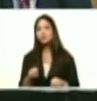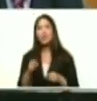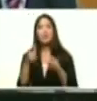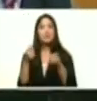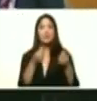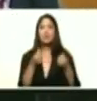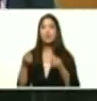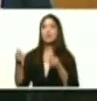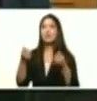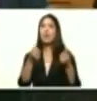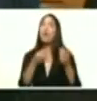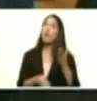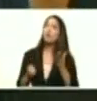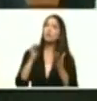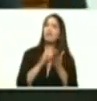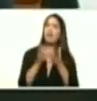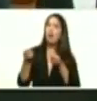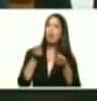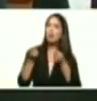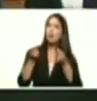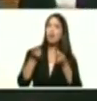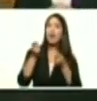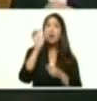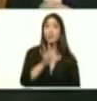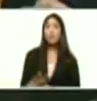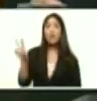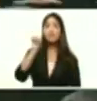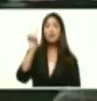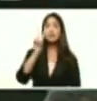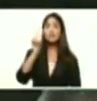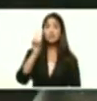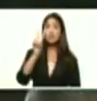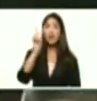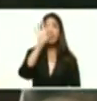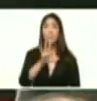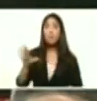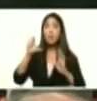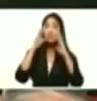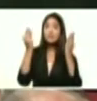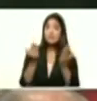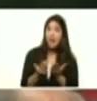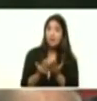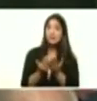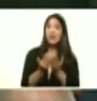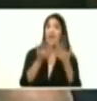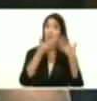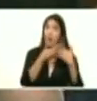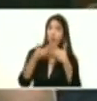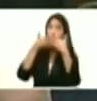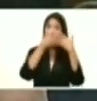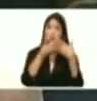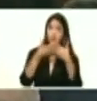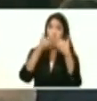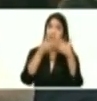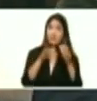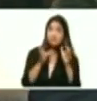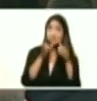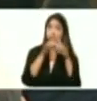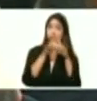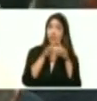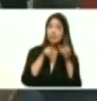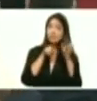riqueza, volver a controlar, nuestro país, las viejas élites, mundiales de Washington, y las viejas élites,